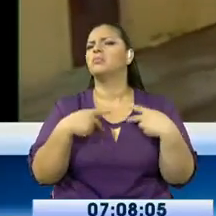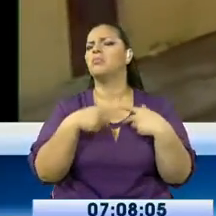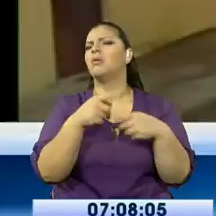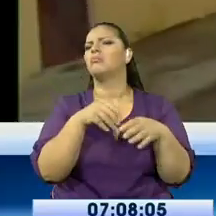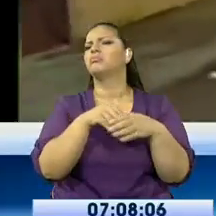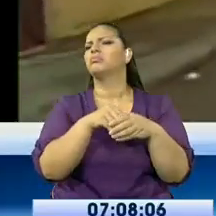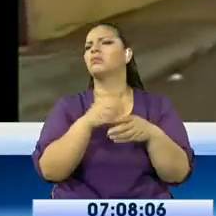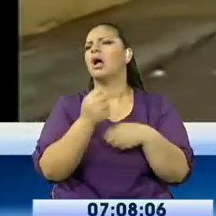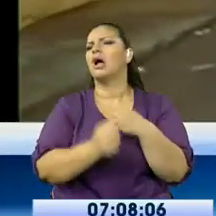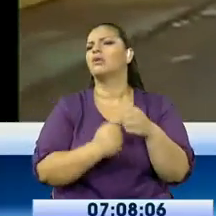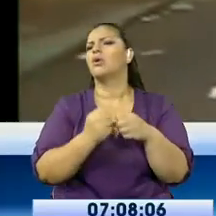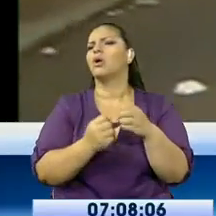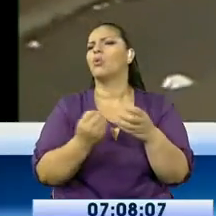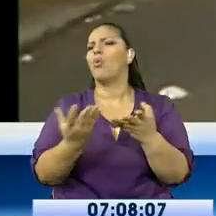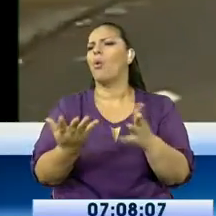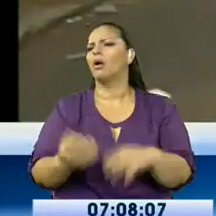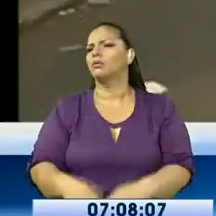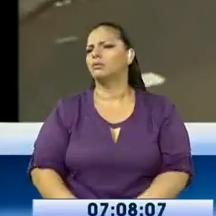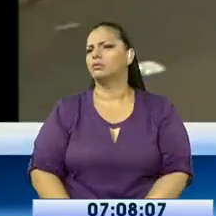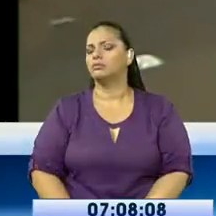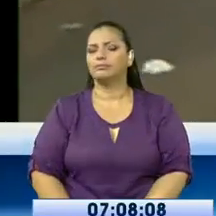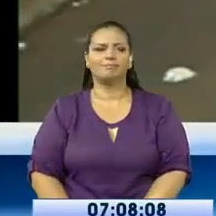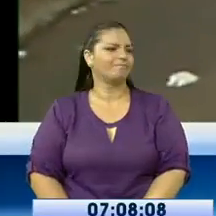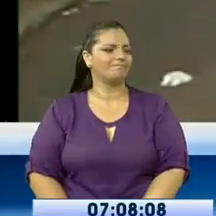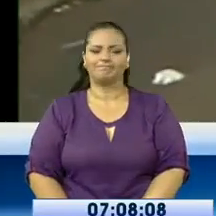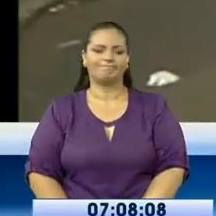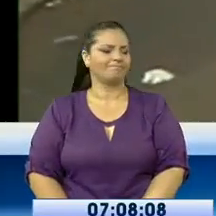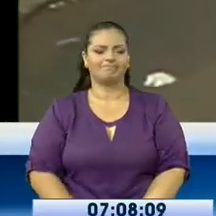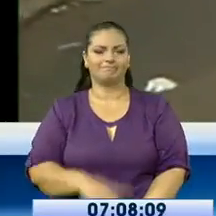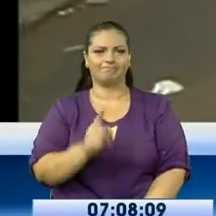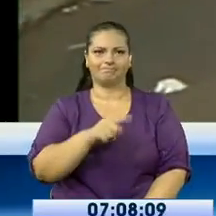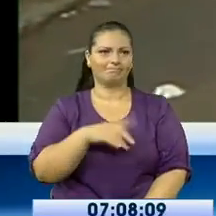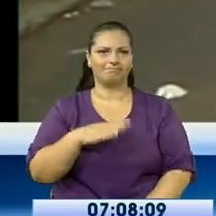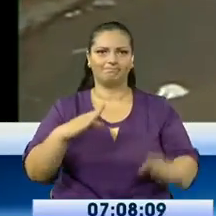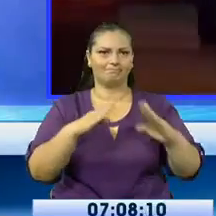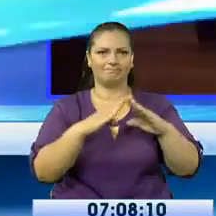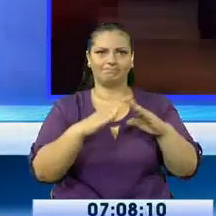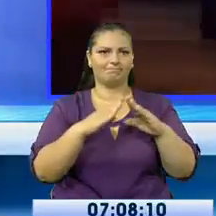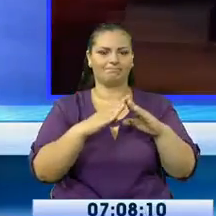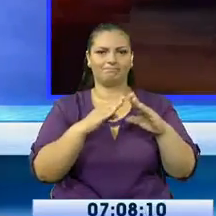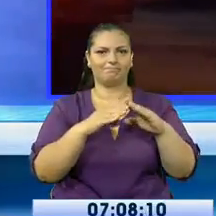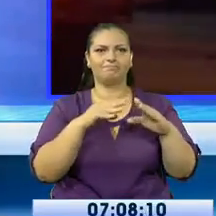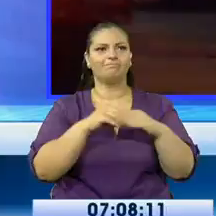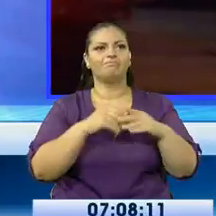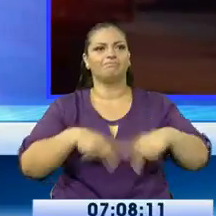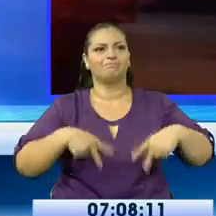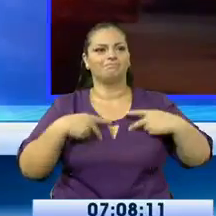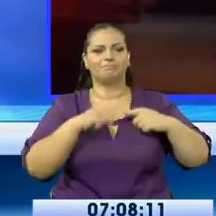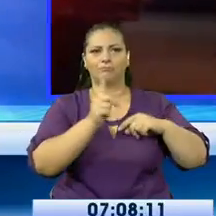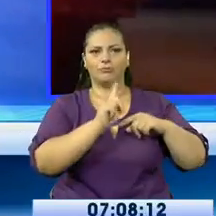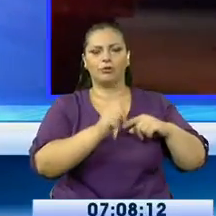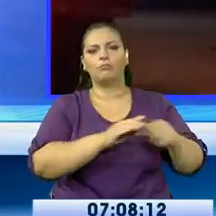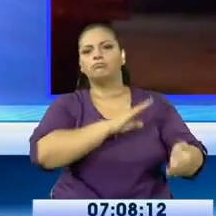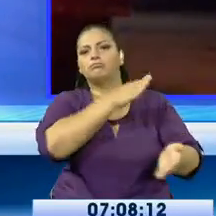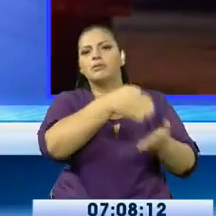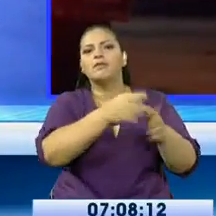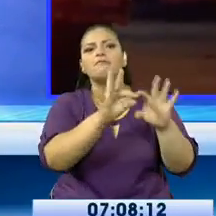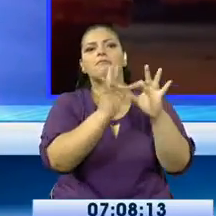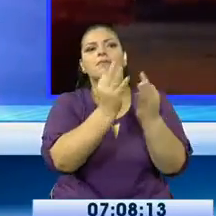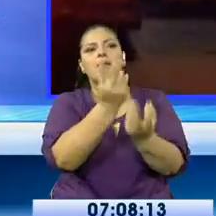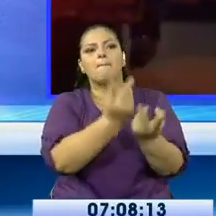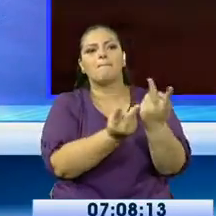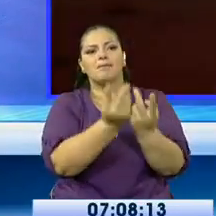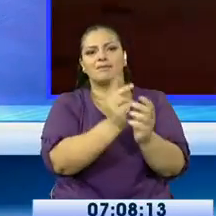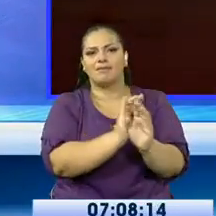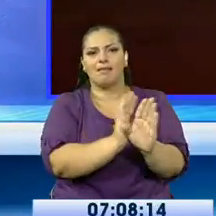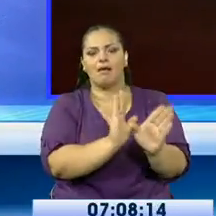esporádicamente, no vivía aquí, en la casa de la hermana. Ah, claro, venía donde la mamá, la hermana. La mamá, la hermana, sí. Amigo, ya para